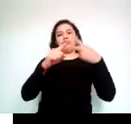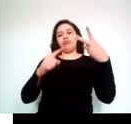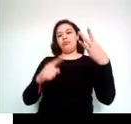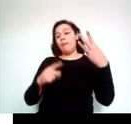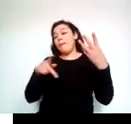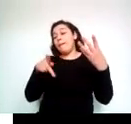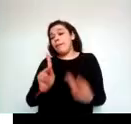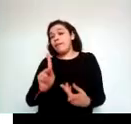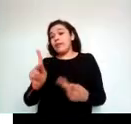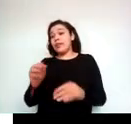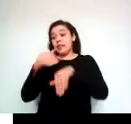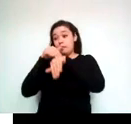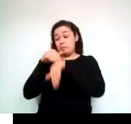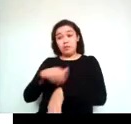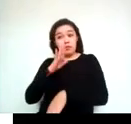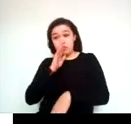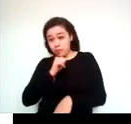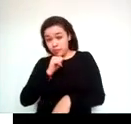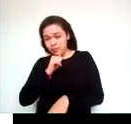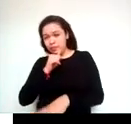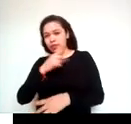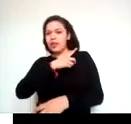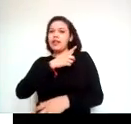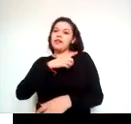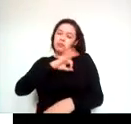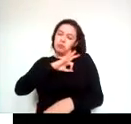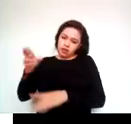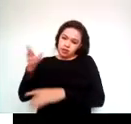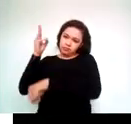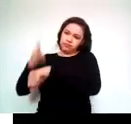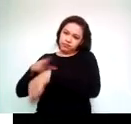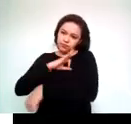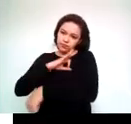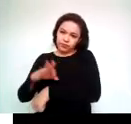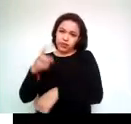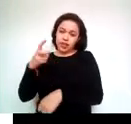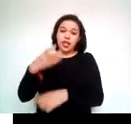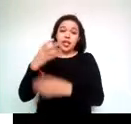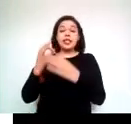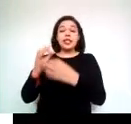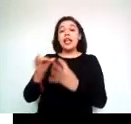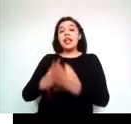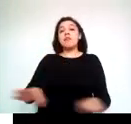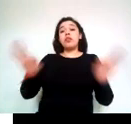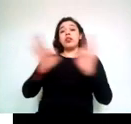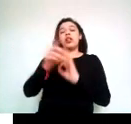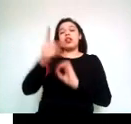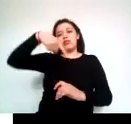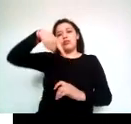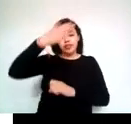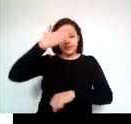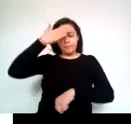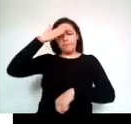está implementada, pues se pueden hacer acreedores a esta sanción. Por eso es muy importante que tengan en cuenta pues todos estos puntos